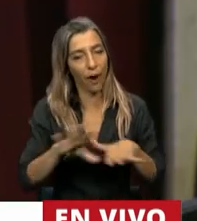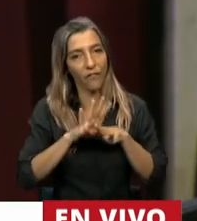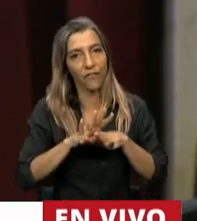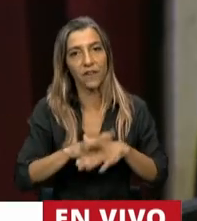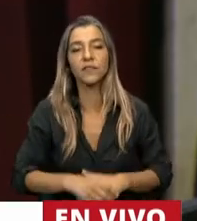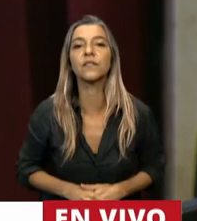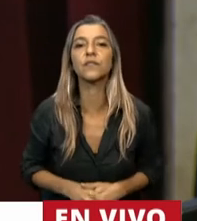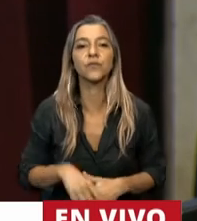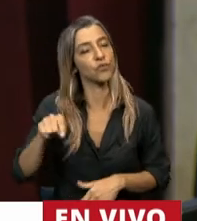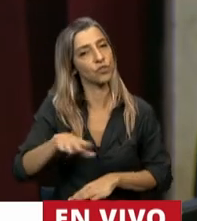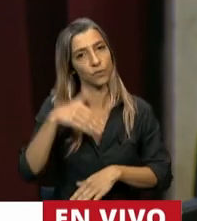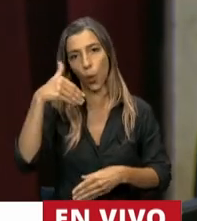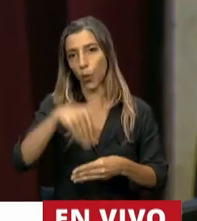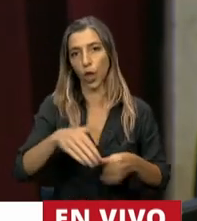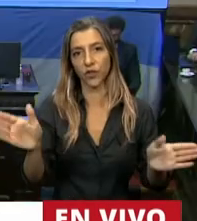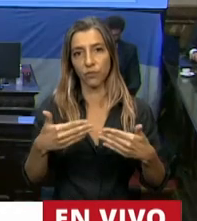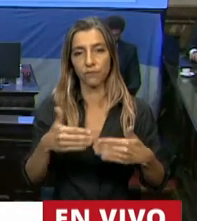Se cierra la votación. Muchas gracias.